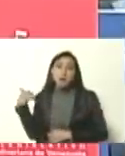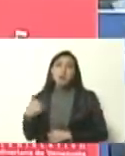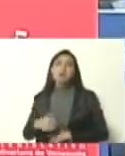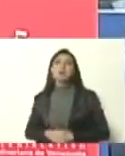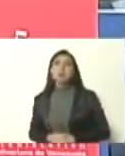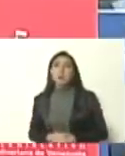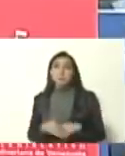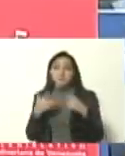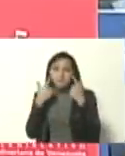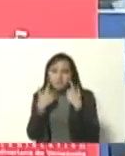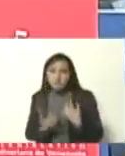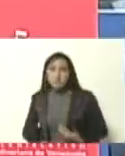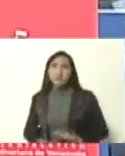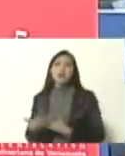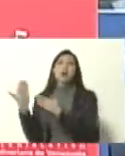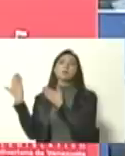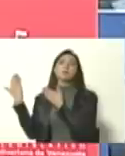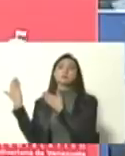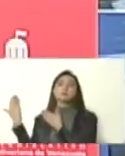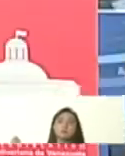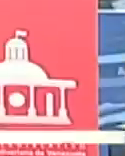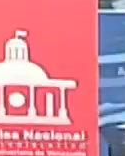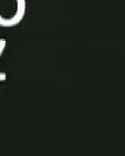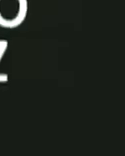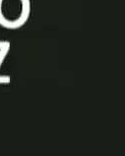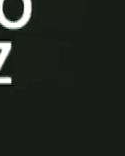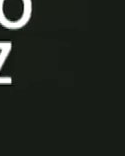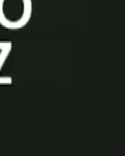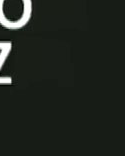enero en horas de la tarde. Adelante, video.